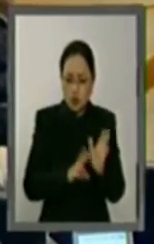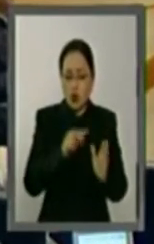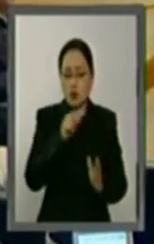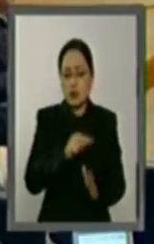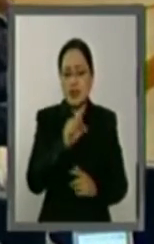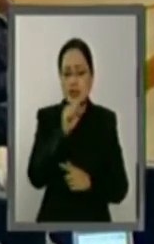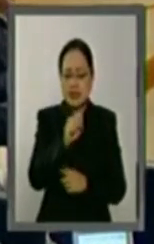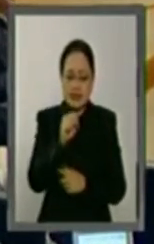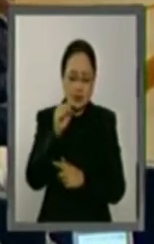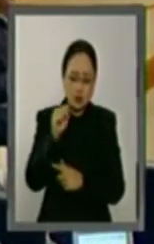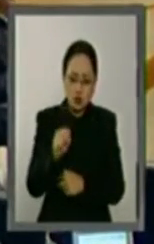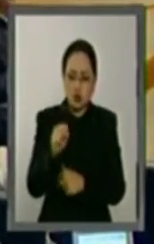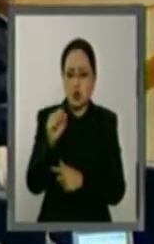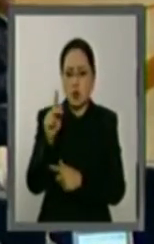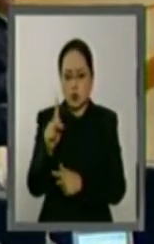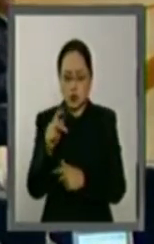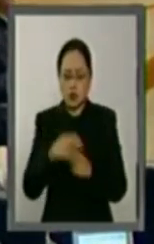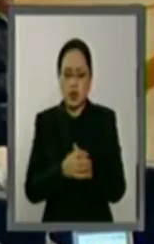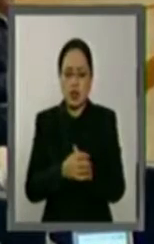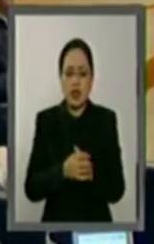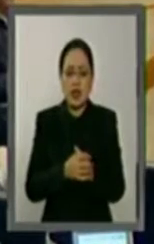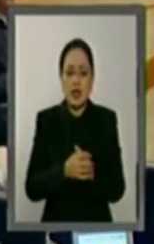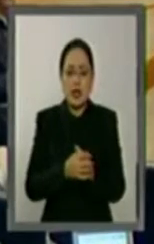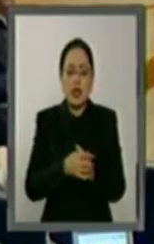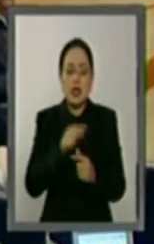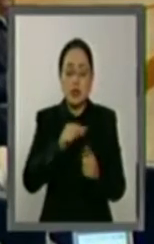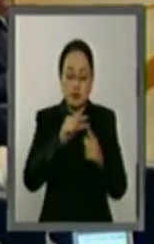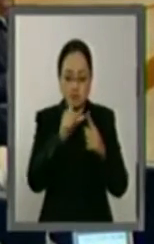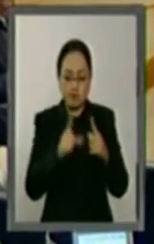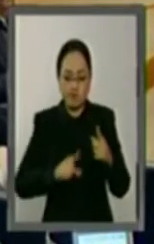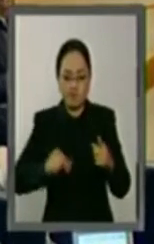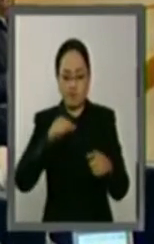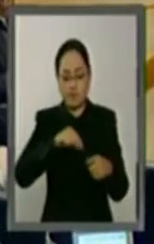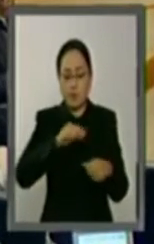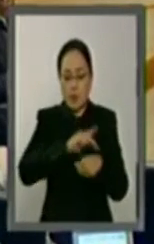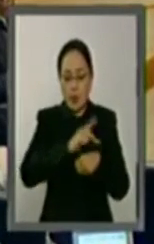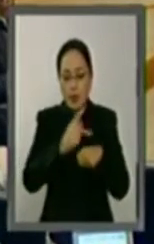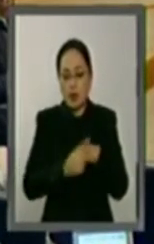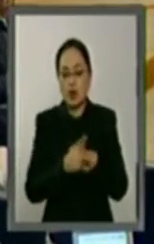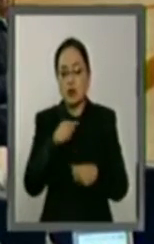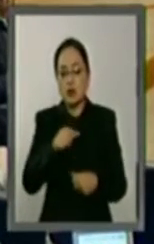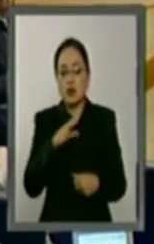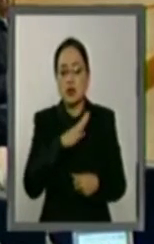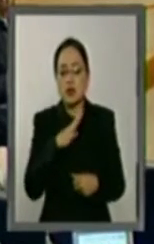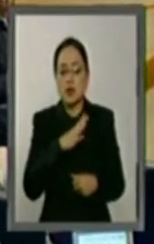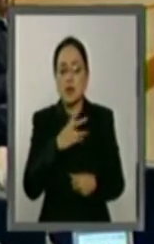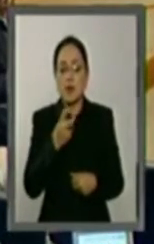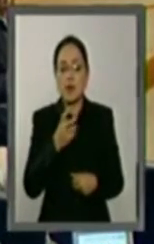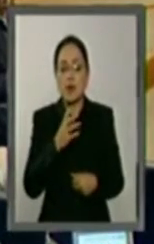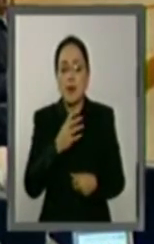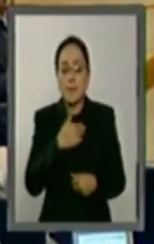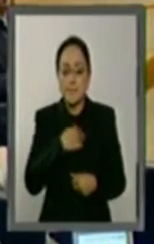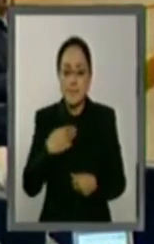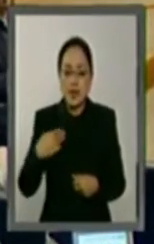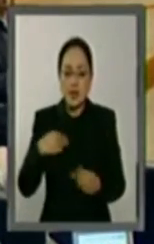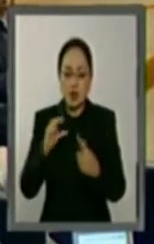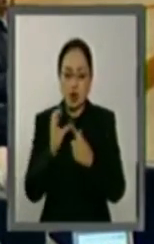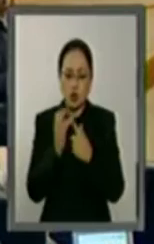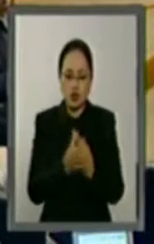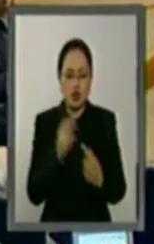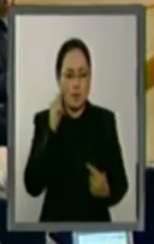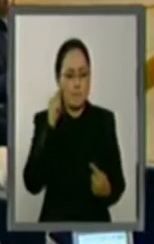del Sistema Nacional de Seguridad Pública. Estamos seguros que cada miembro de la comisión vio